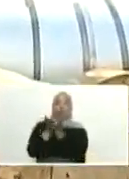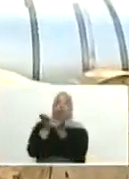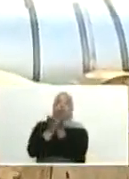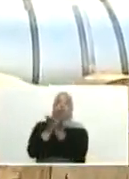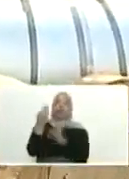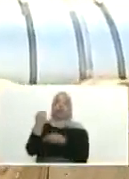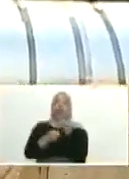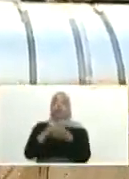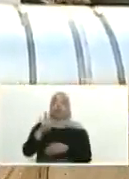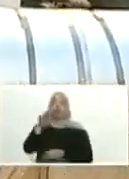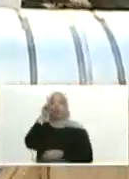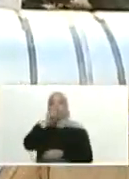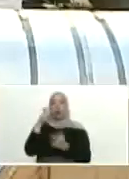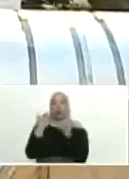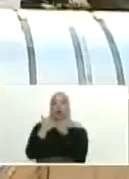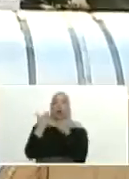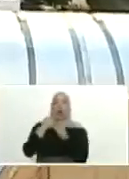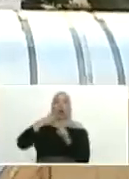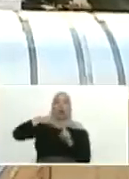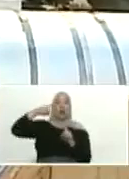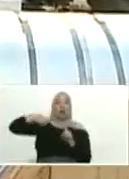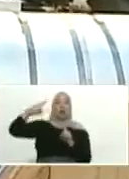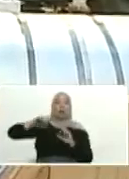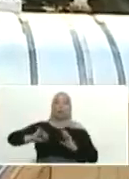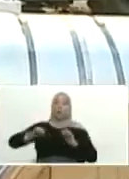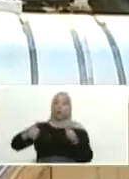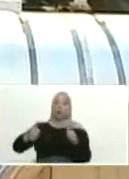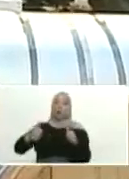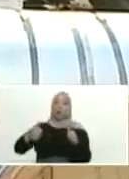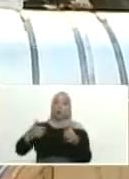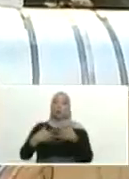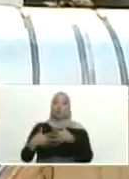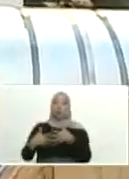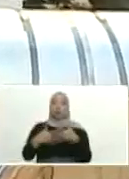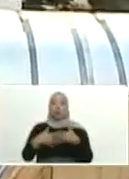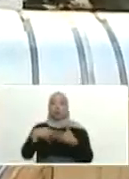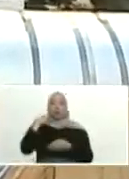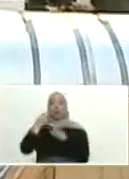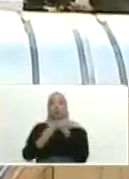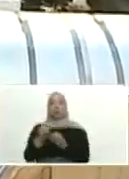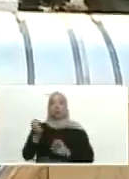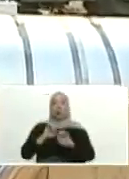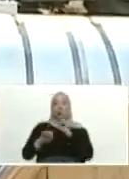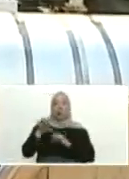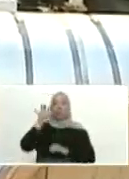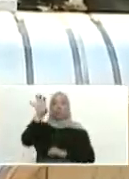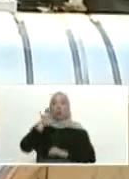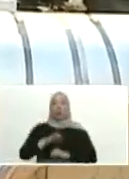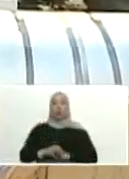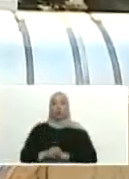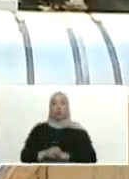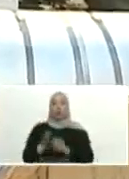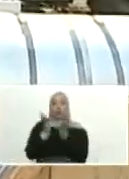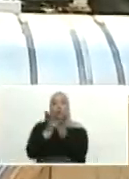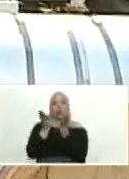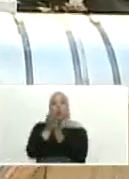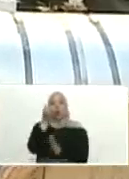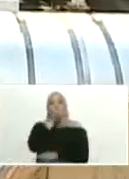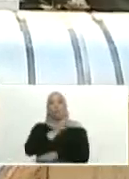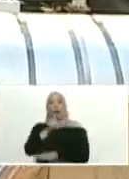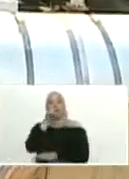Hace cuatro años con la guerra eléctrica que lanzaron el imperialismo norteamericano contra nuestra patria nuestra clase obrero